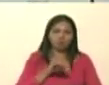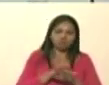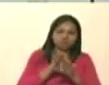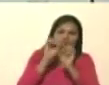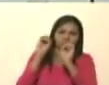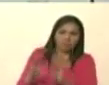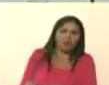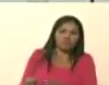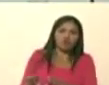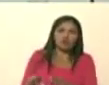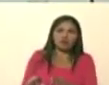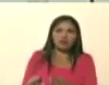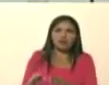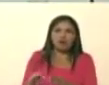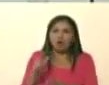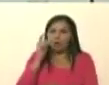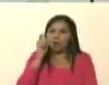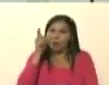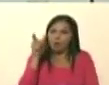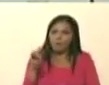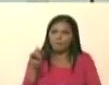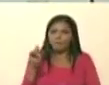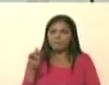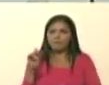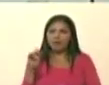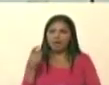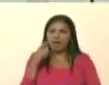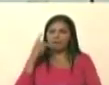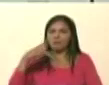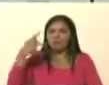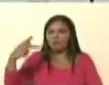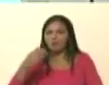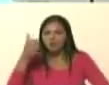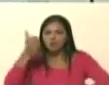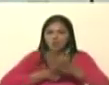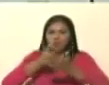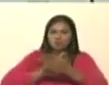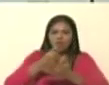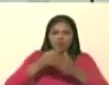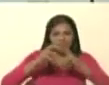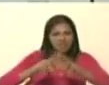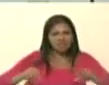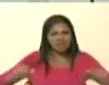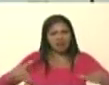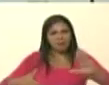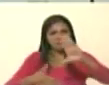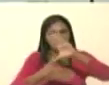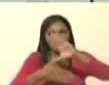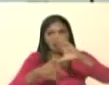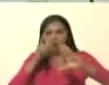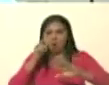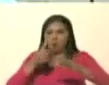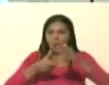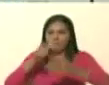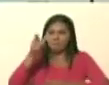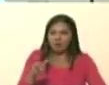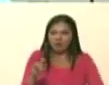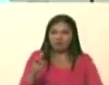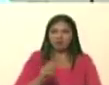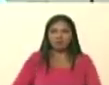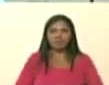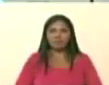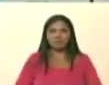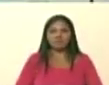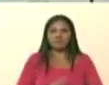en más de grande profeta y luchador de estas tierras americanas más grande en